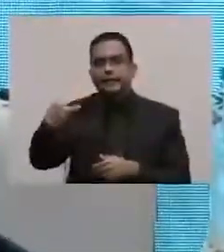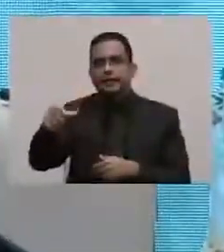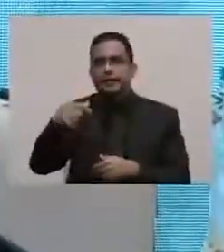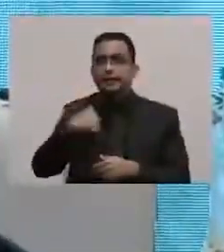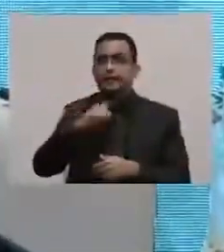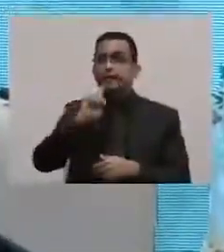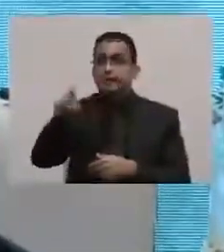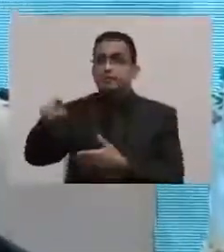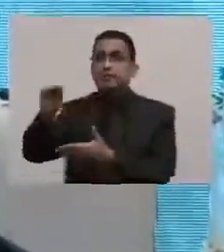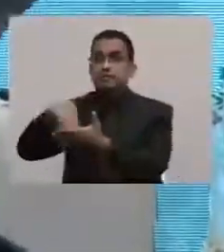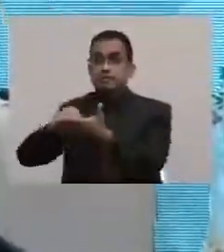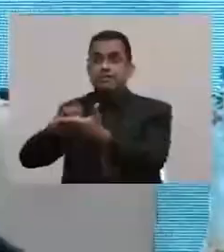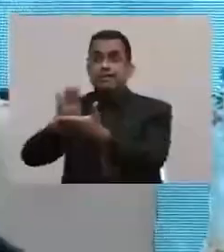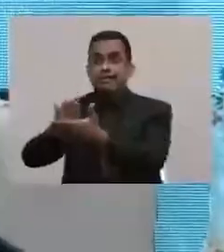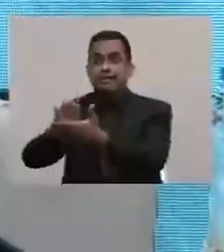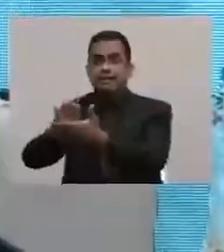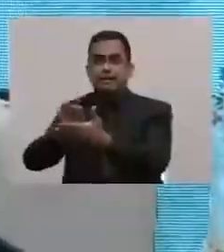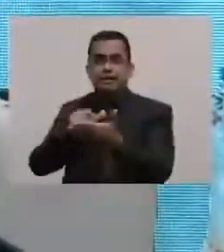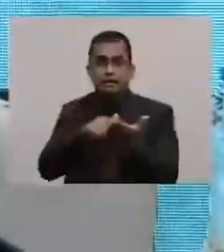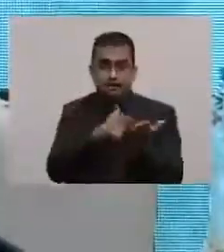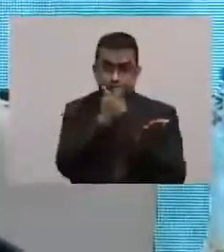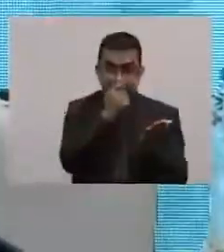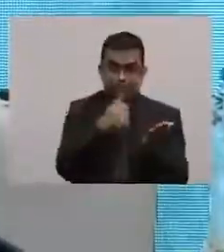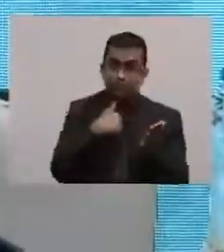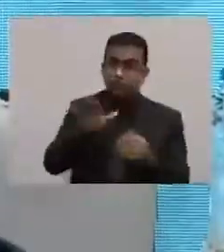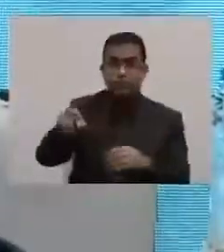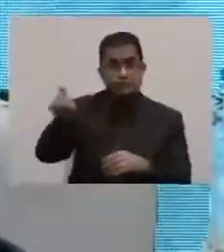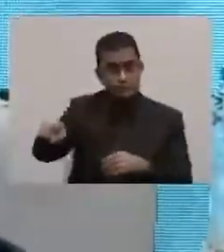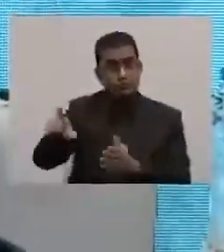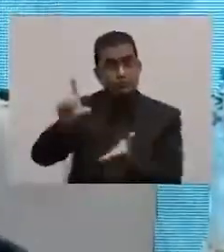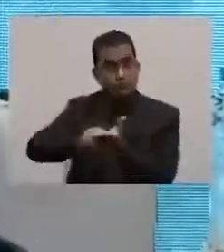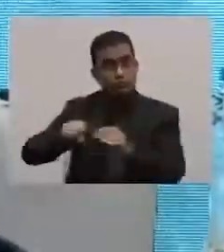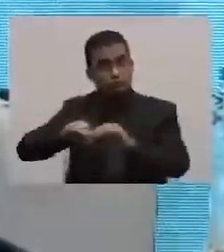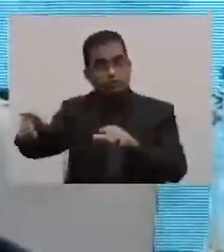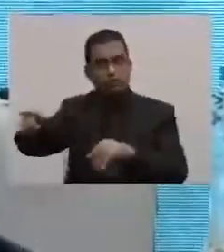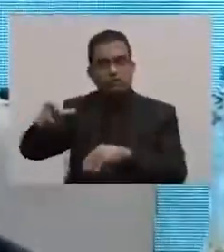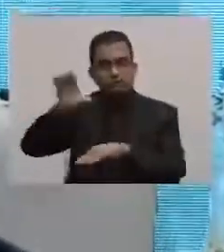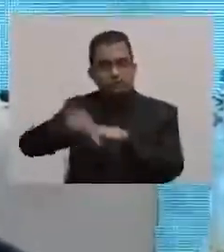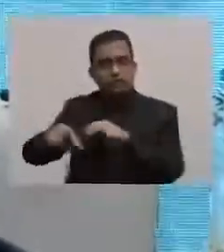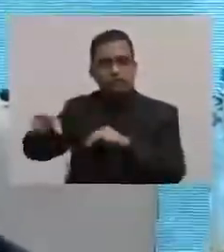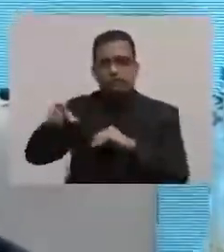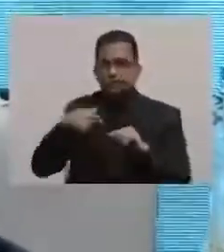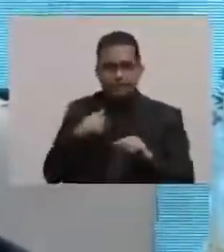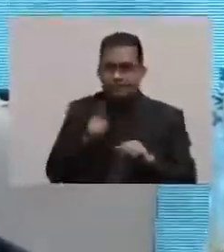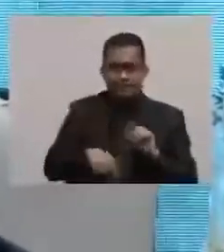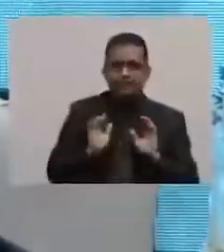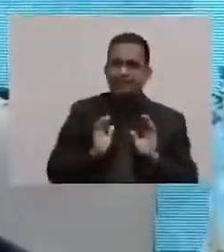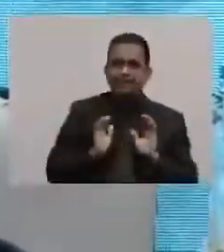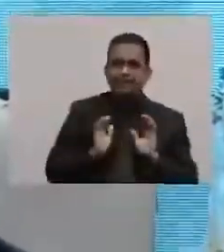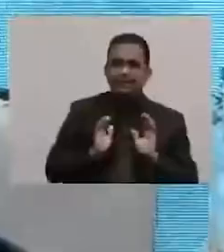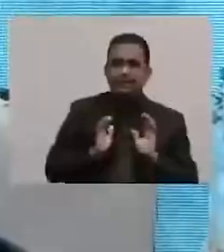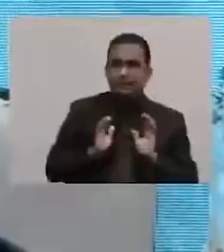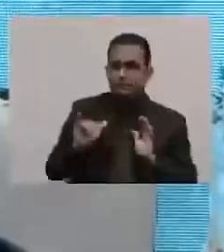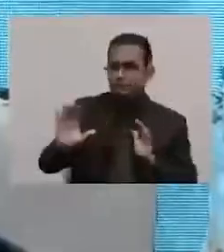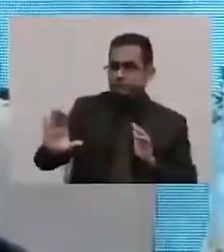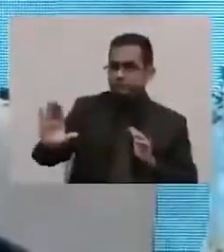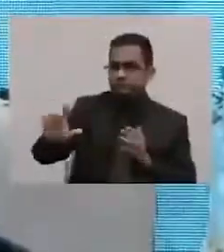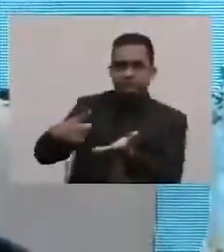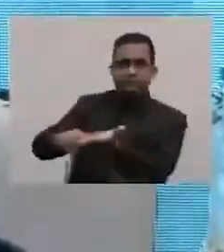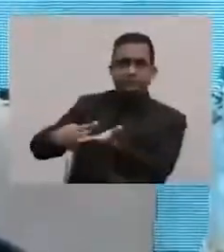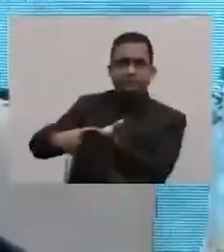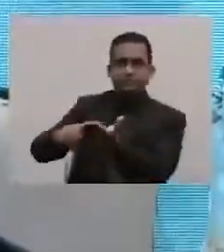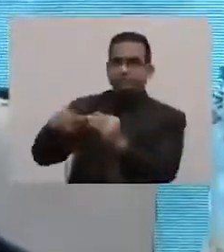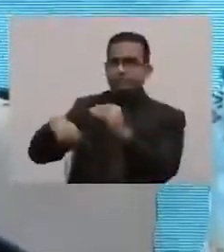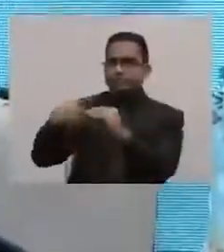publique un artículo de Albert Einstein, por más interesante que sea, porque es un periódico de materia electoral,